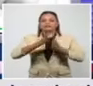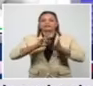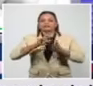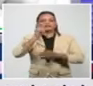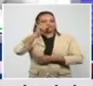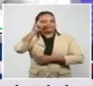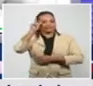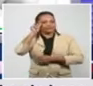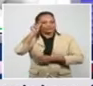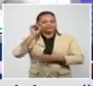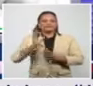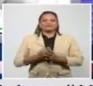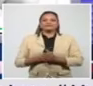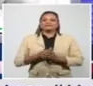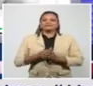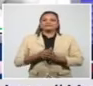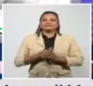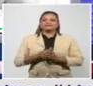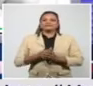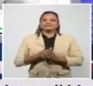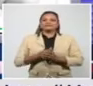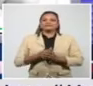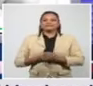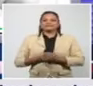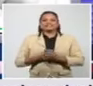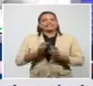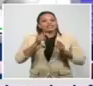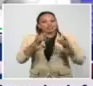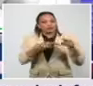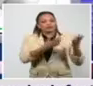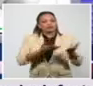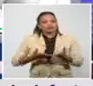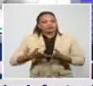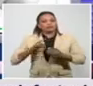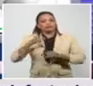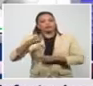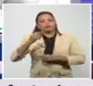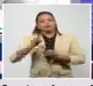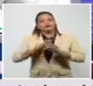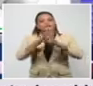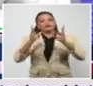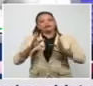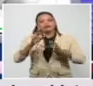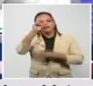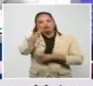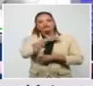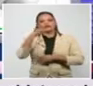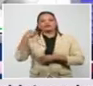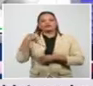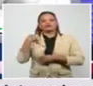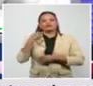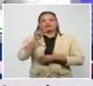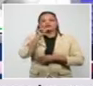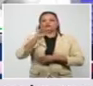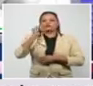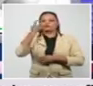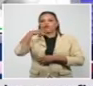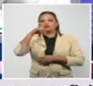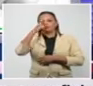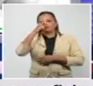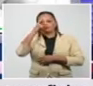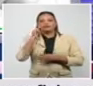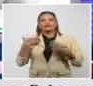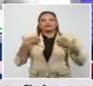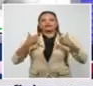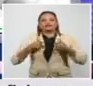Marileimis Repilado, bienvenida, y un placer, como cada mañana, al doctor Francisco Durán García, director nacional de